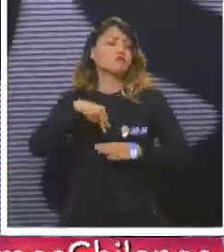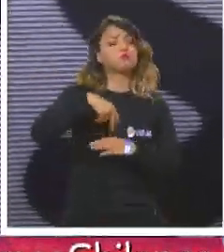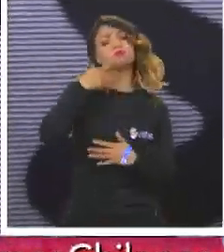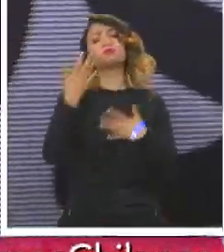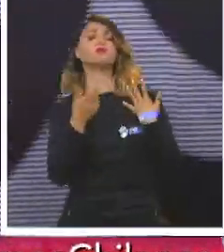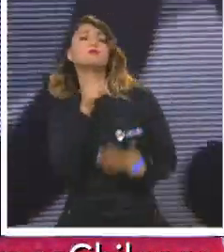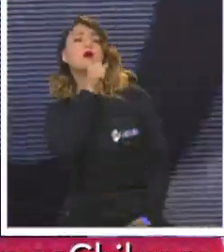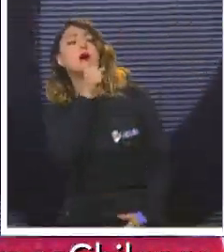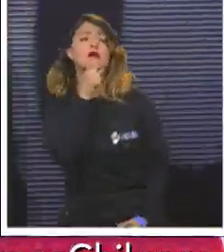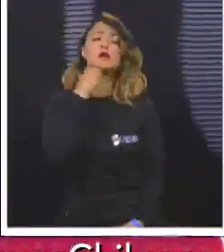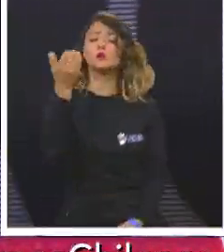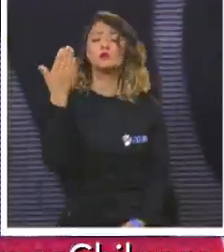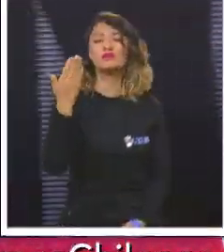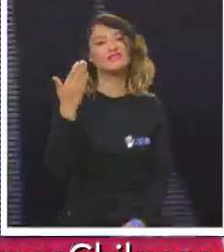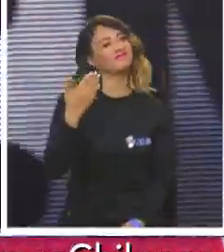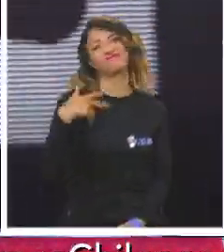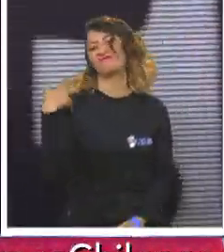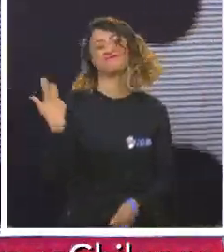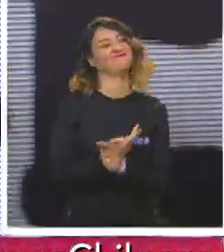Pero no fue tan bien.